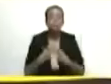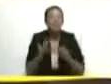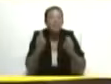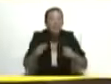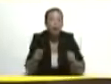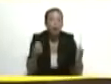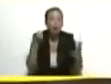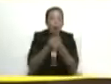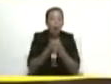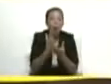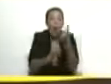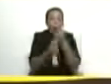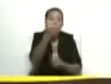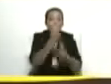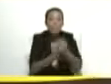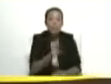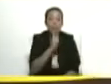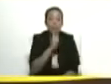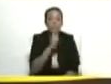Golpearon la economía.